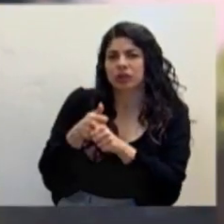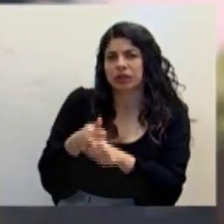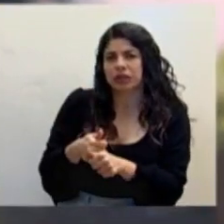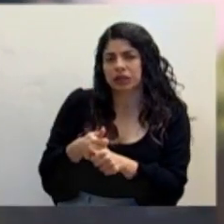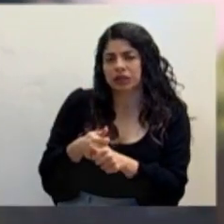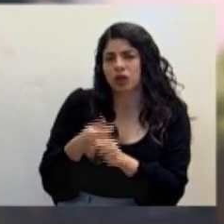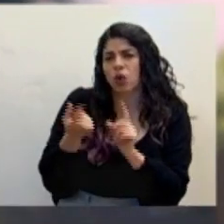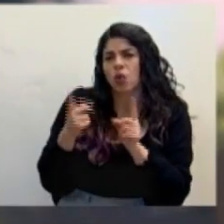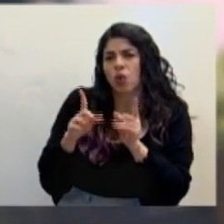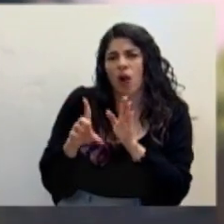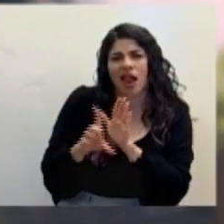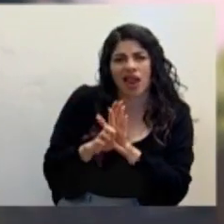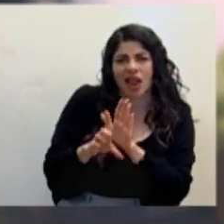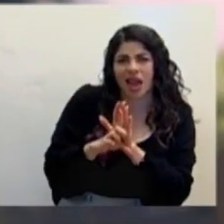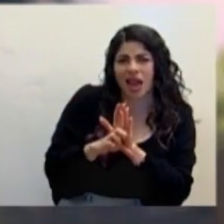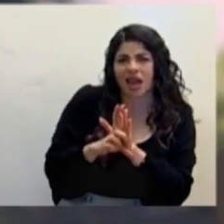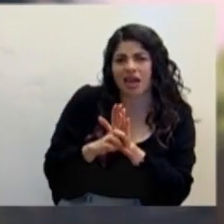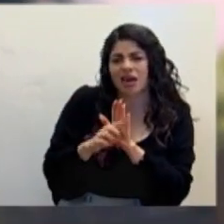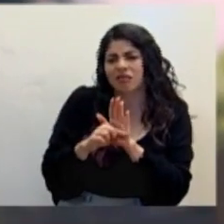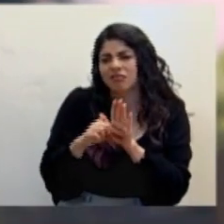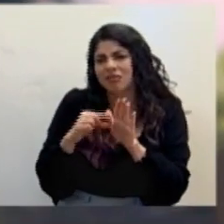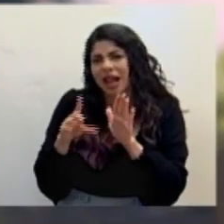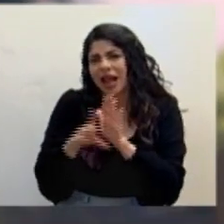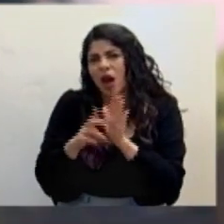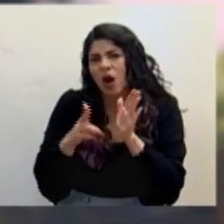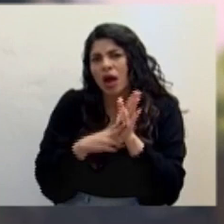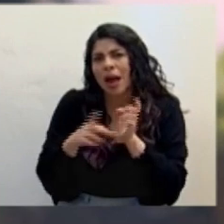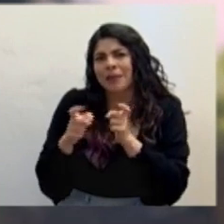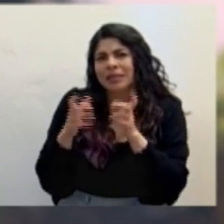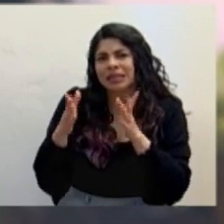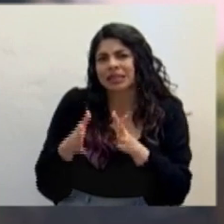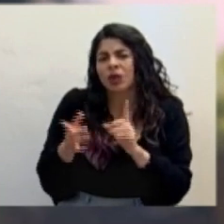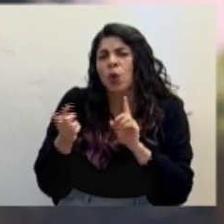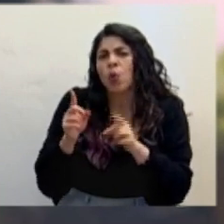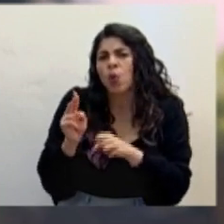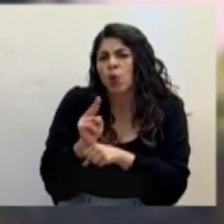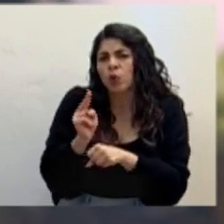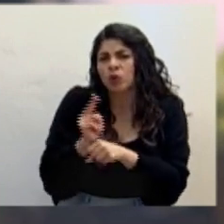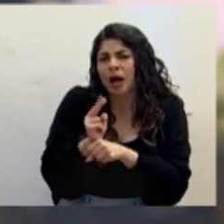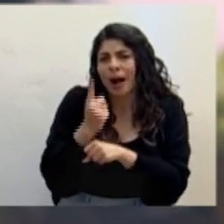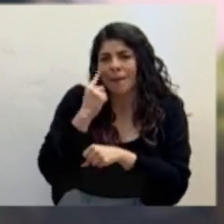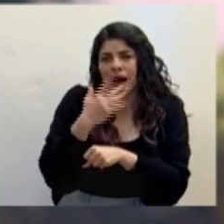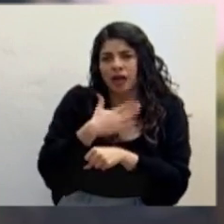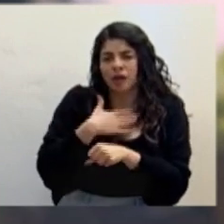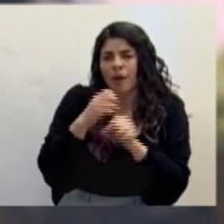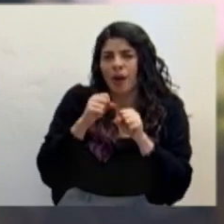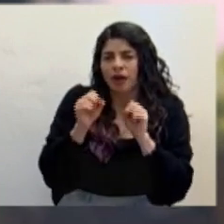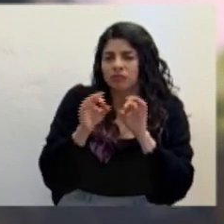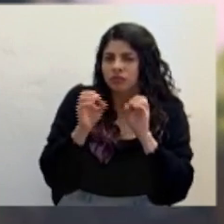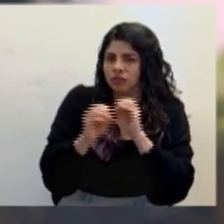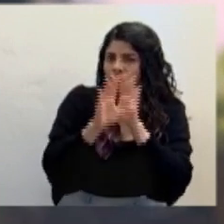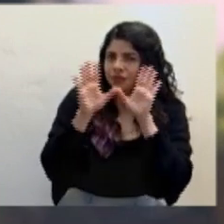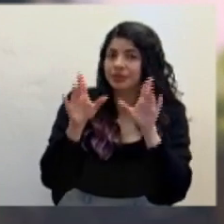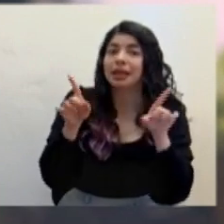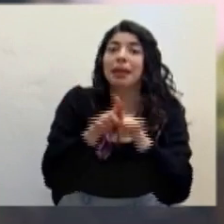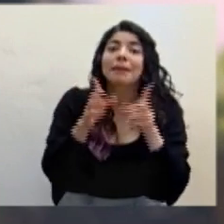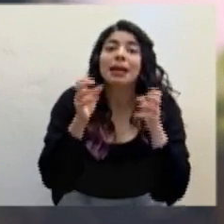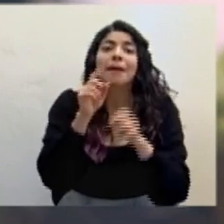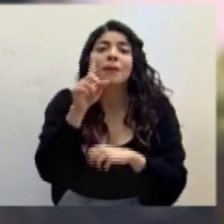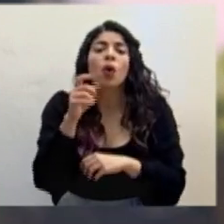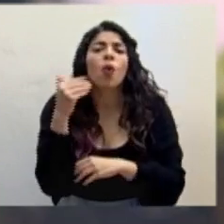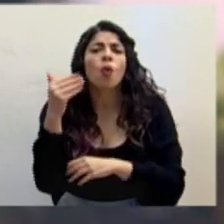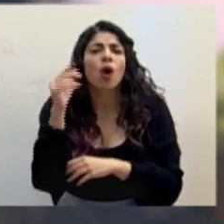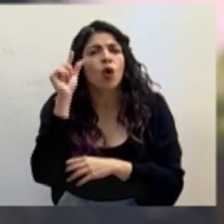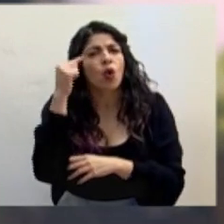sea, ¿bajo qué ley? ¿En qué apartado de la ley de contratación administrativa? Para tal vez yo aclarar un poco. Y también quería consultar cuándo